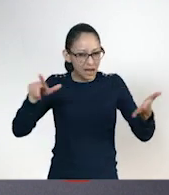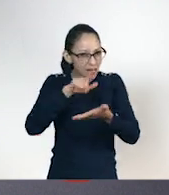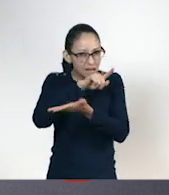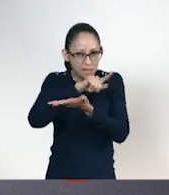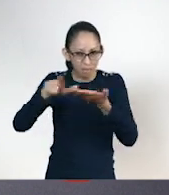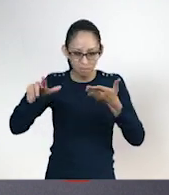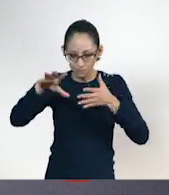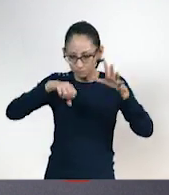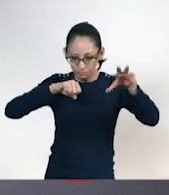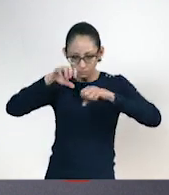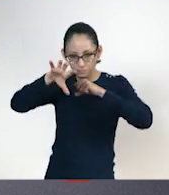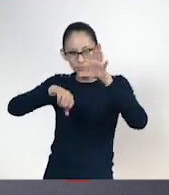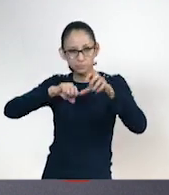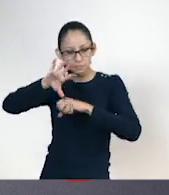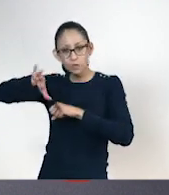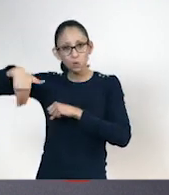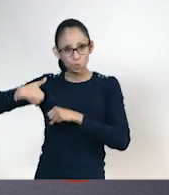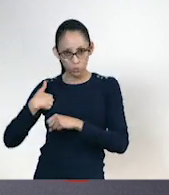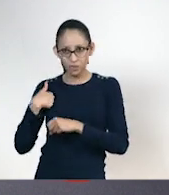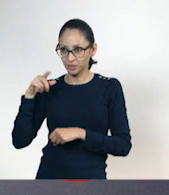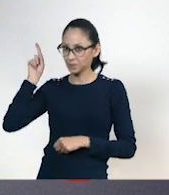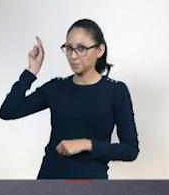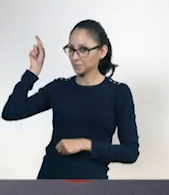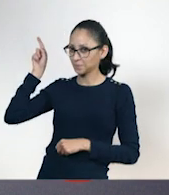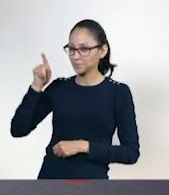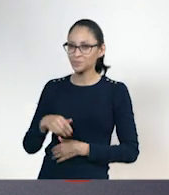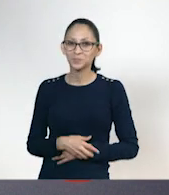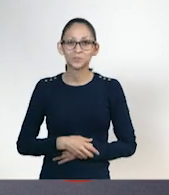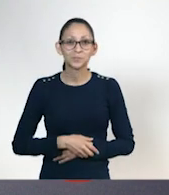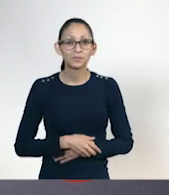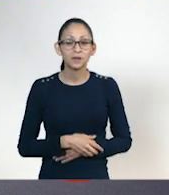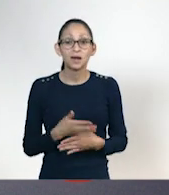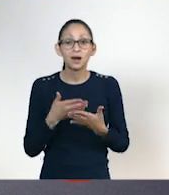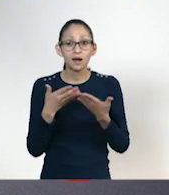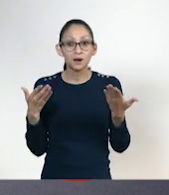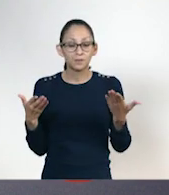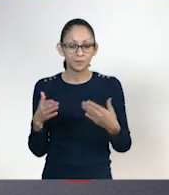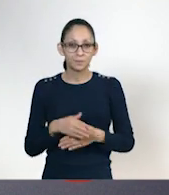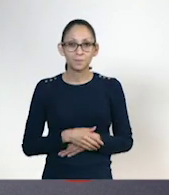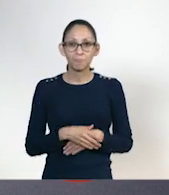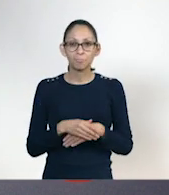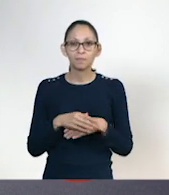a recoger nuestros materiales y los vamos a colocar aquí.